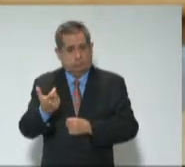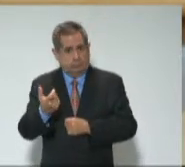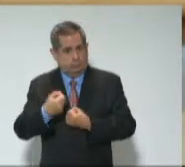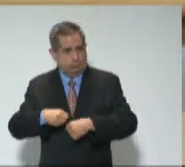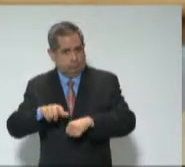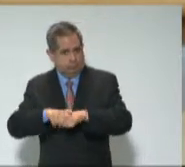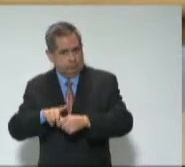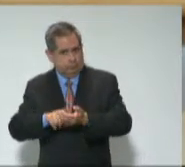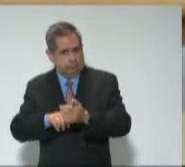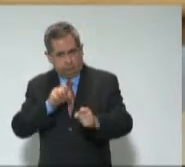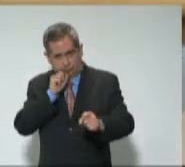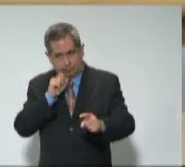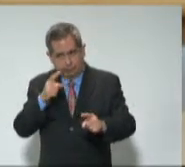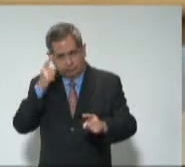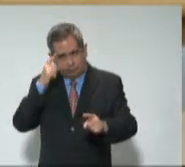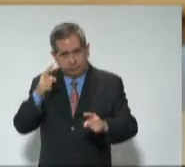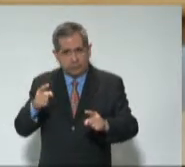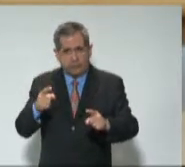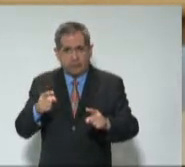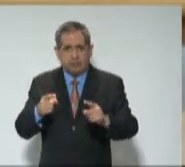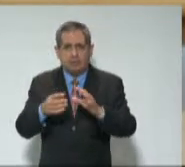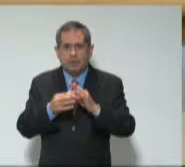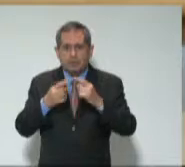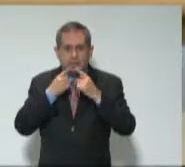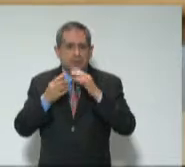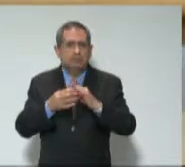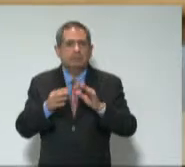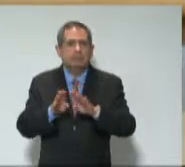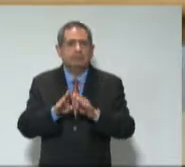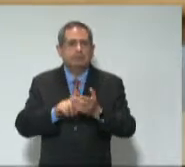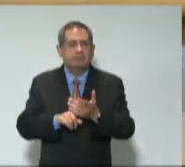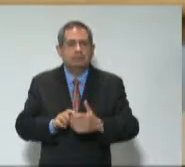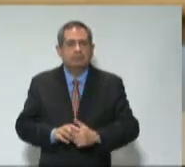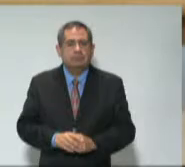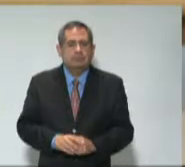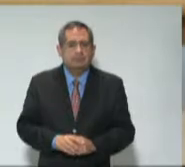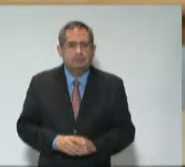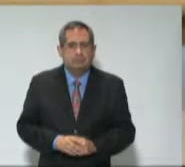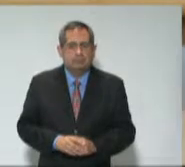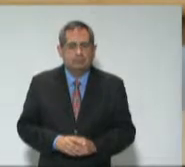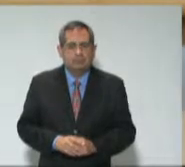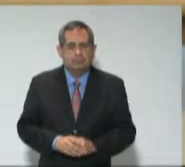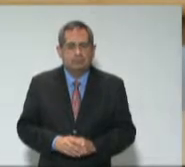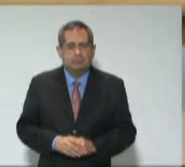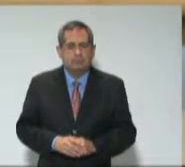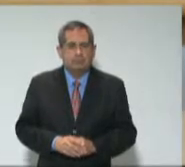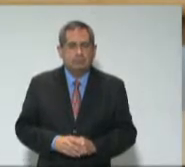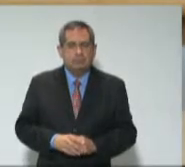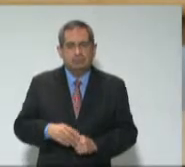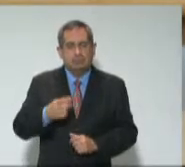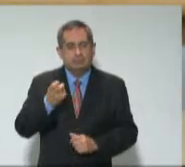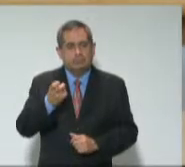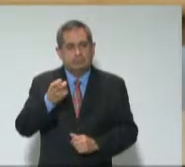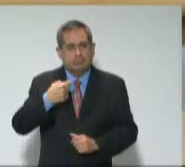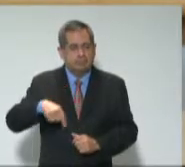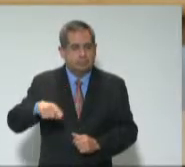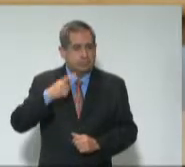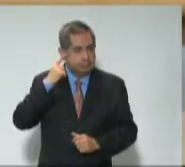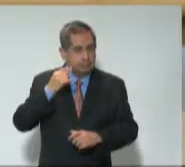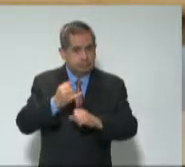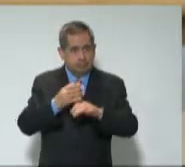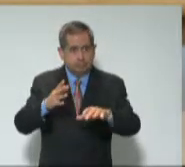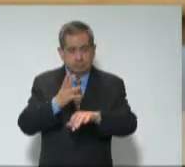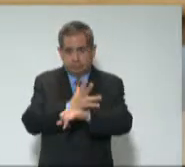habilitan a las autoridades a responder de manera efectiva si no contamos con información